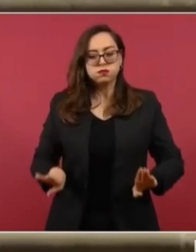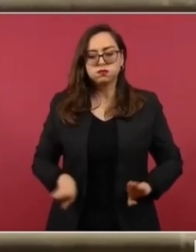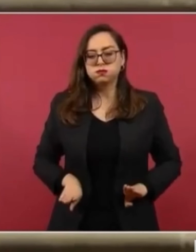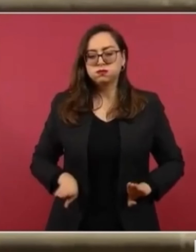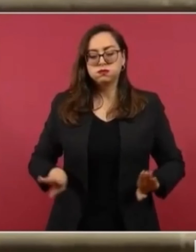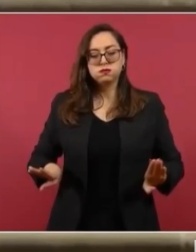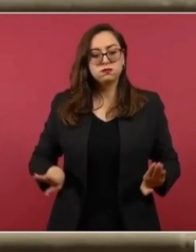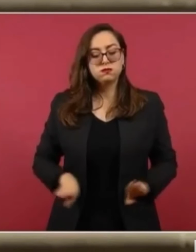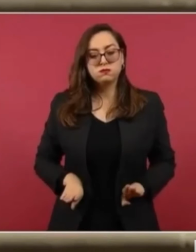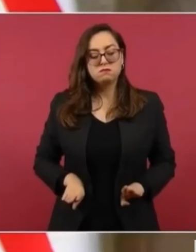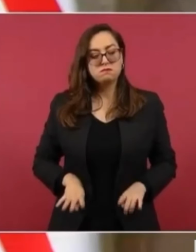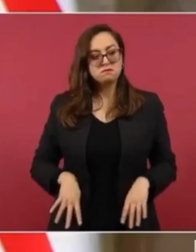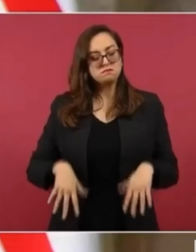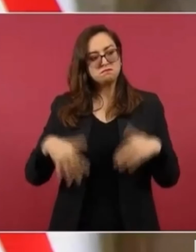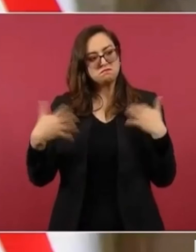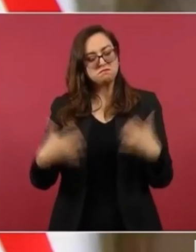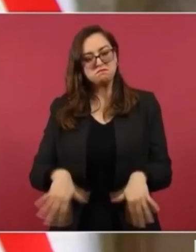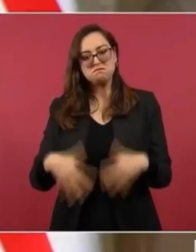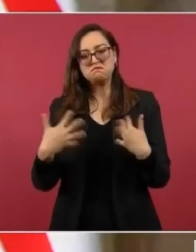en que actuaron